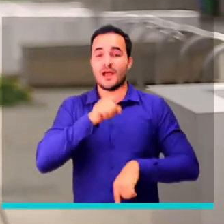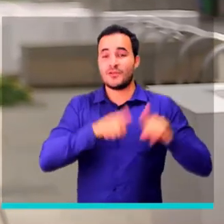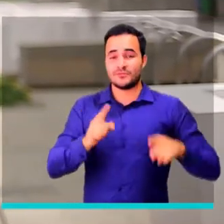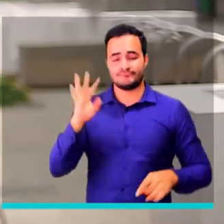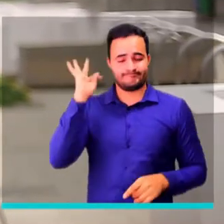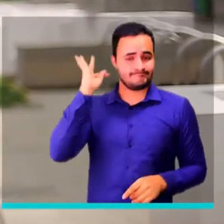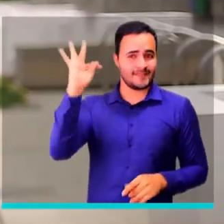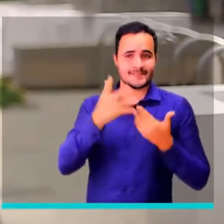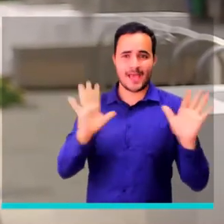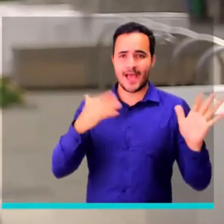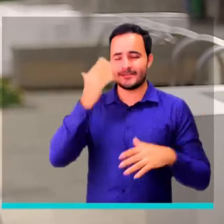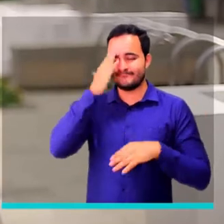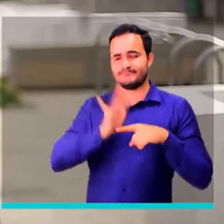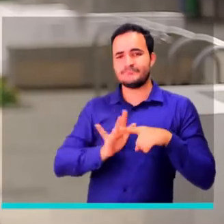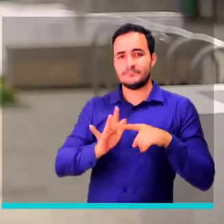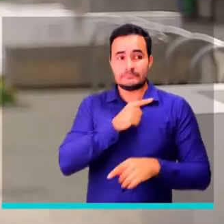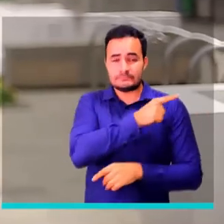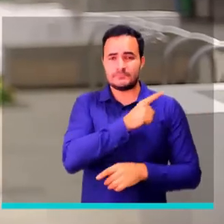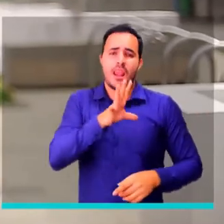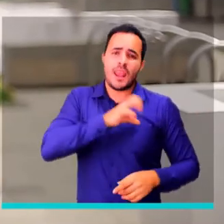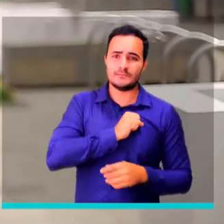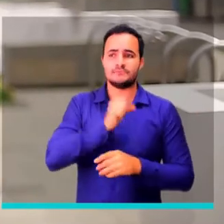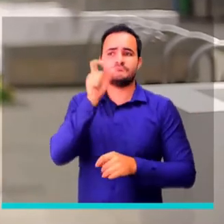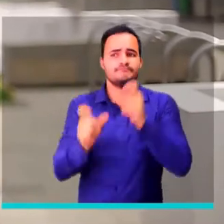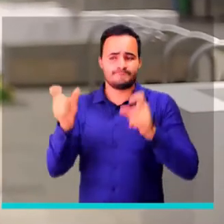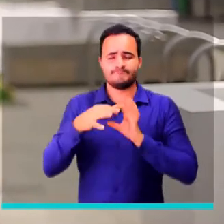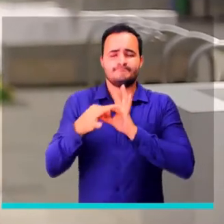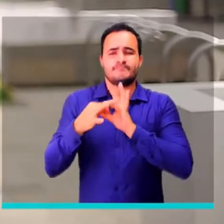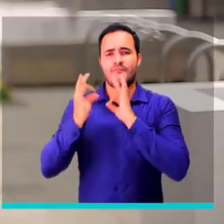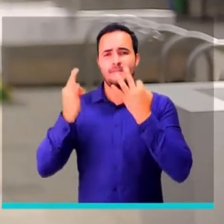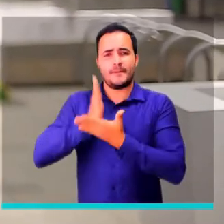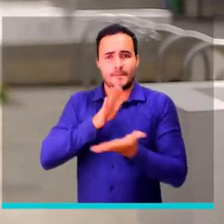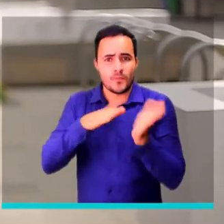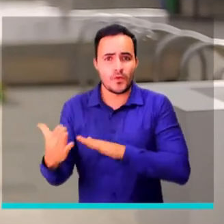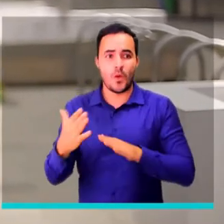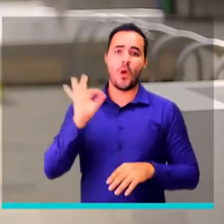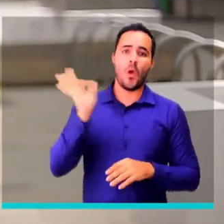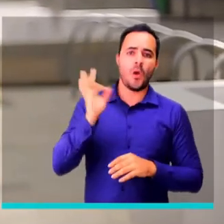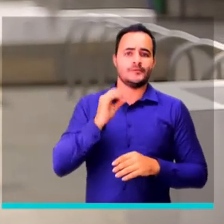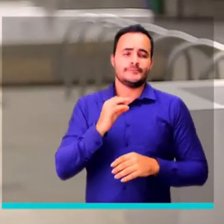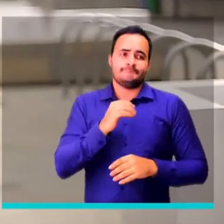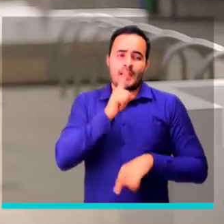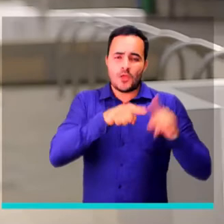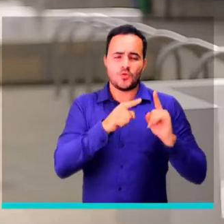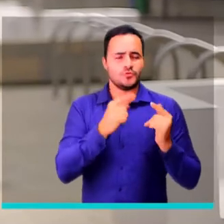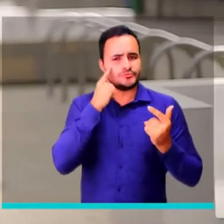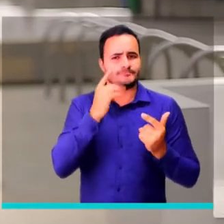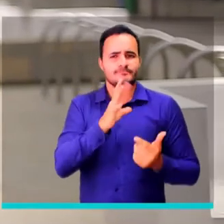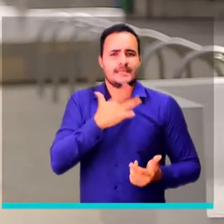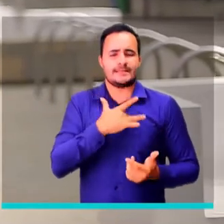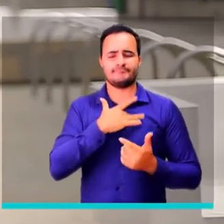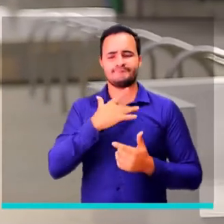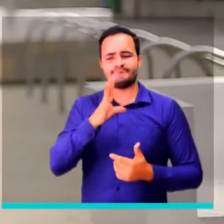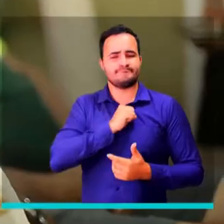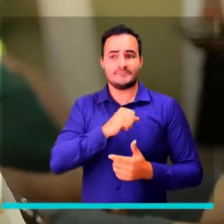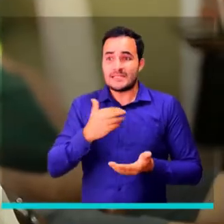que vivieron un temor inexplicable ante la posibilidad de perder algún ser querido. Incluso, algunos vivieron el dolor de perderlo. Aquí una